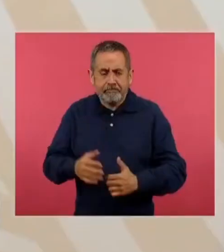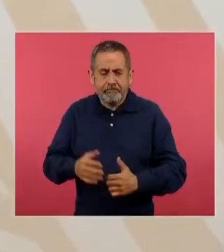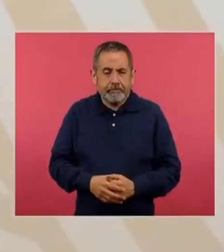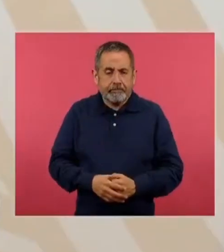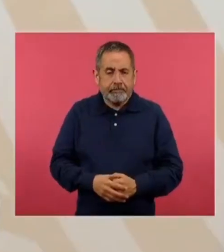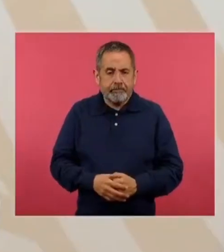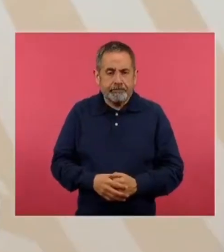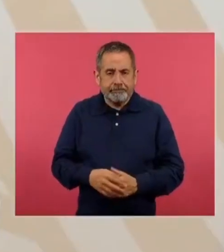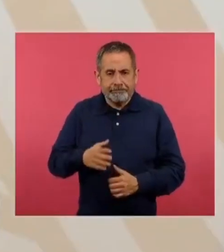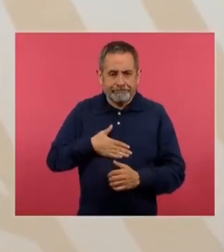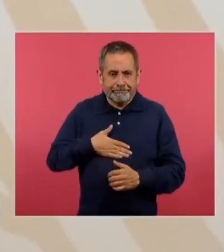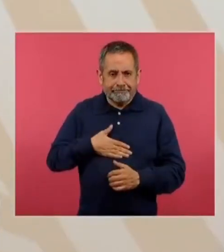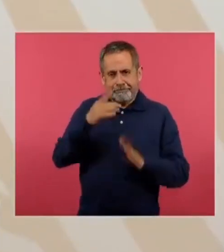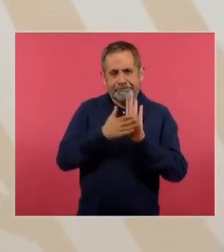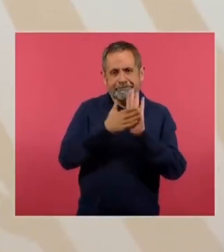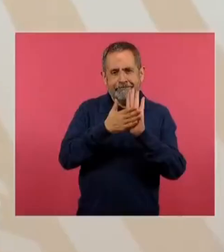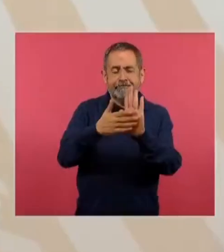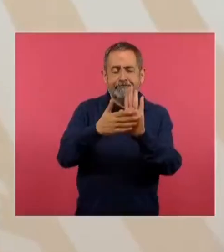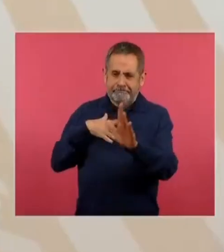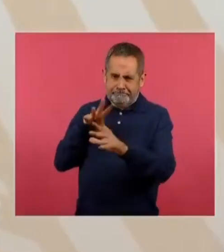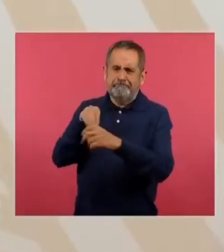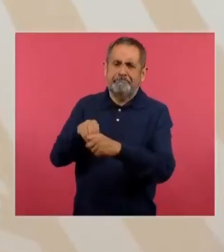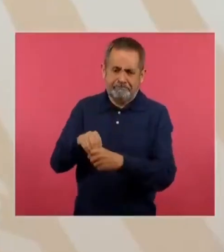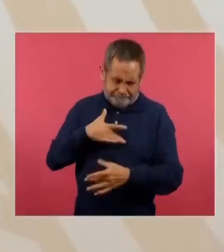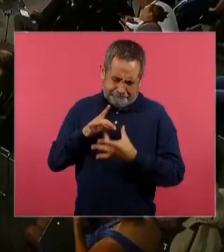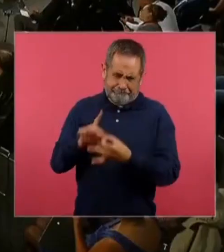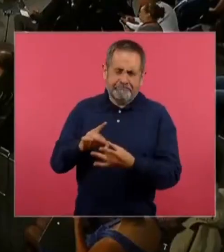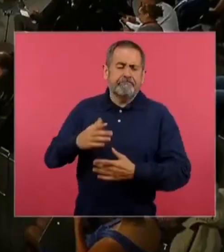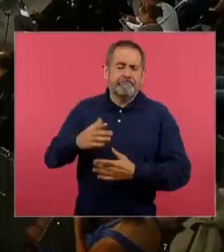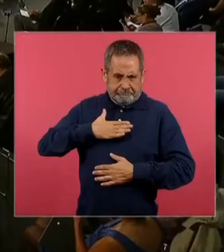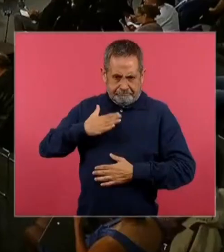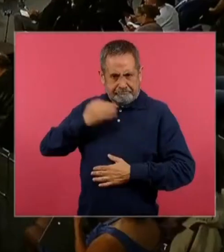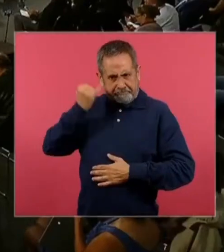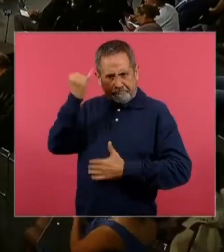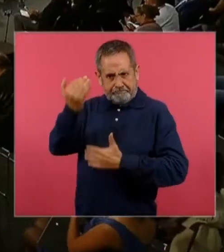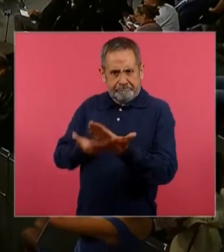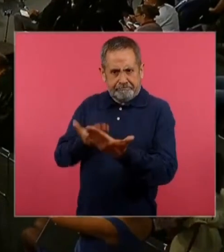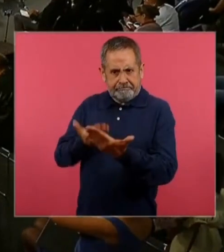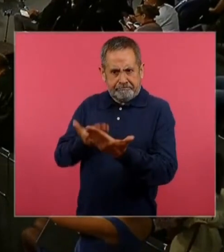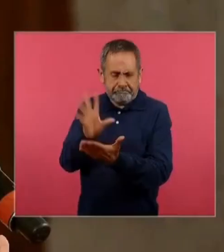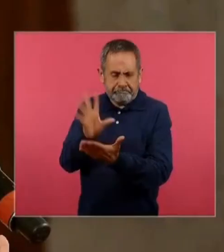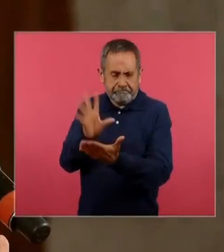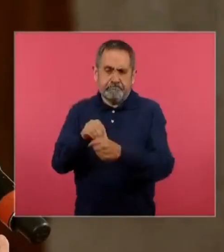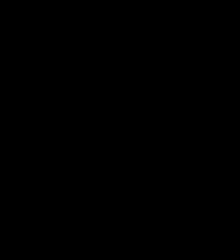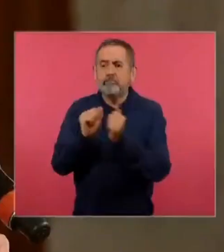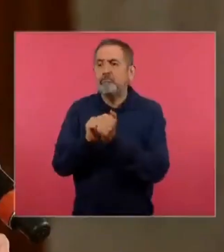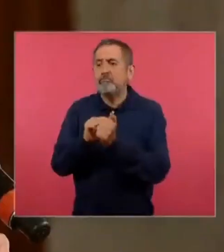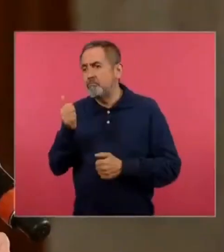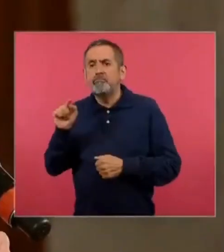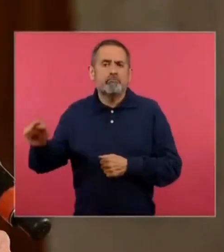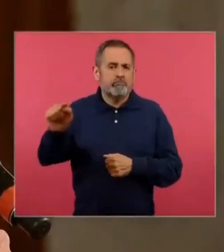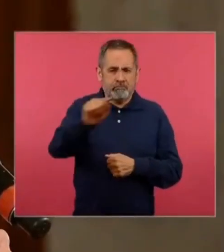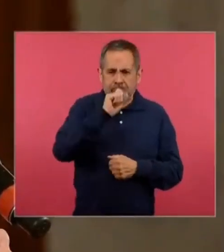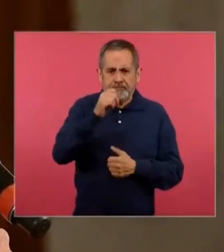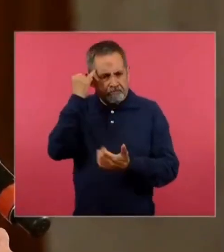Voy a presumir mi libro. Me siento parte de, aquí está mi propuesta. Junto con otros innovadores tuvimos la